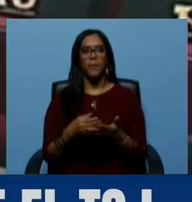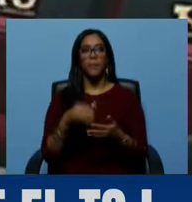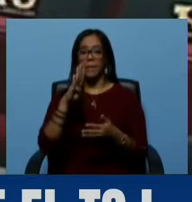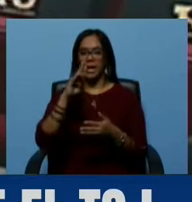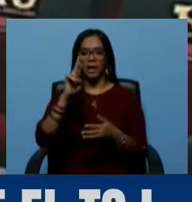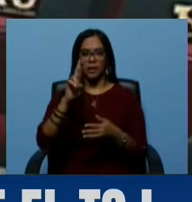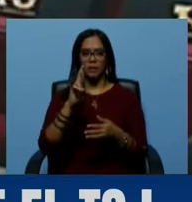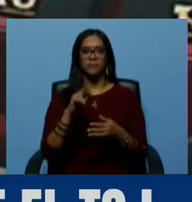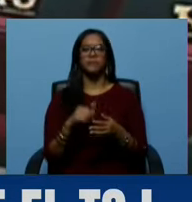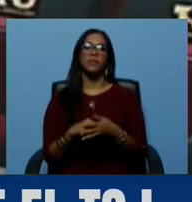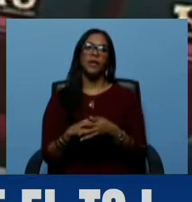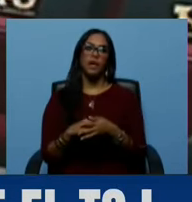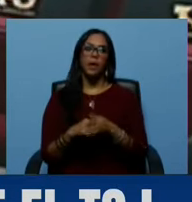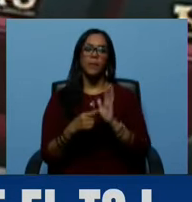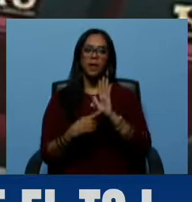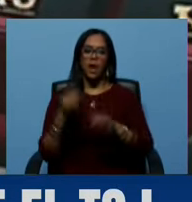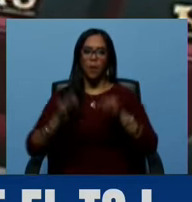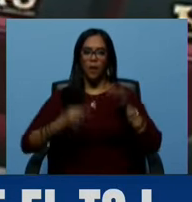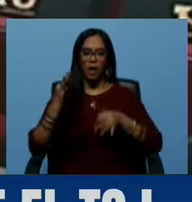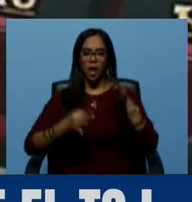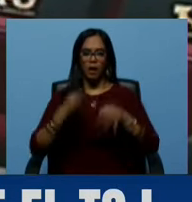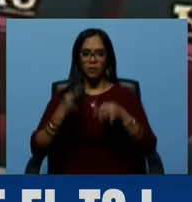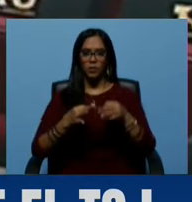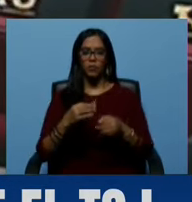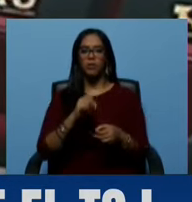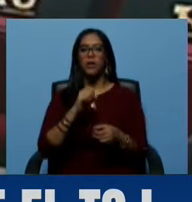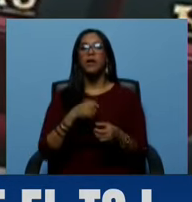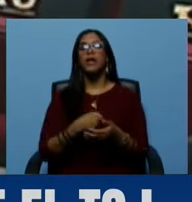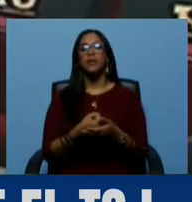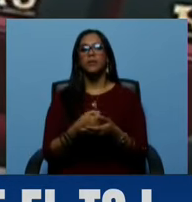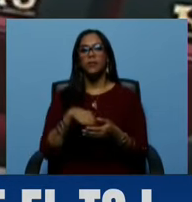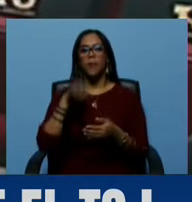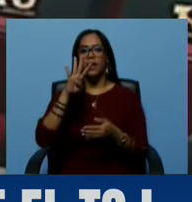Andrés Romero García, inscrito en el impreabogado bajo el número